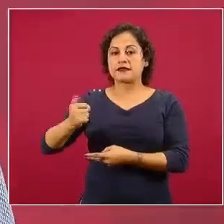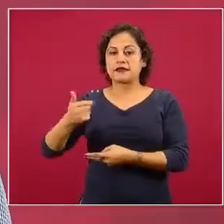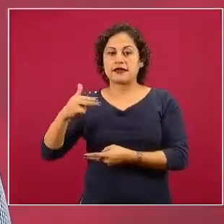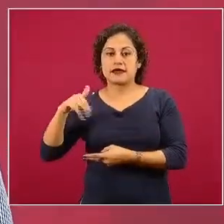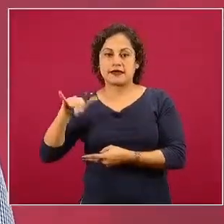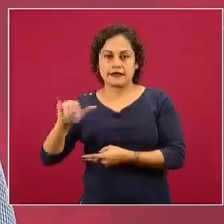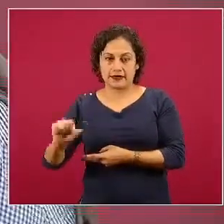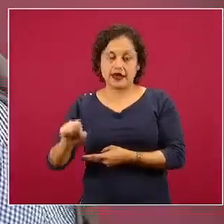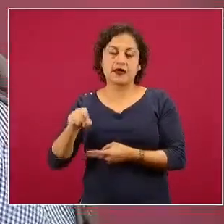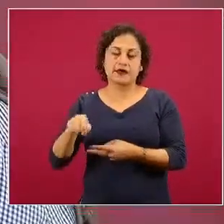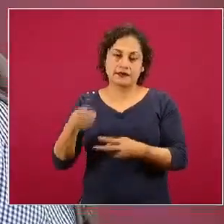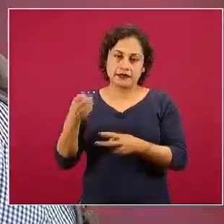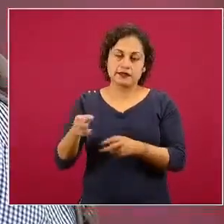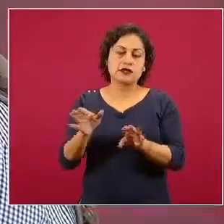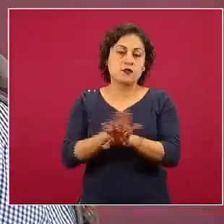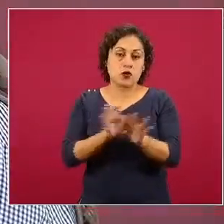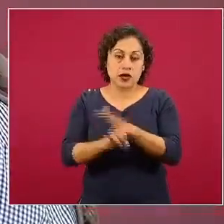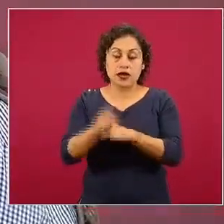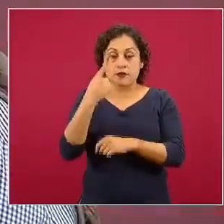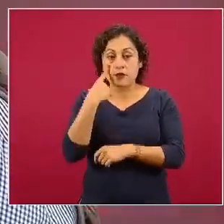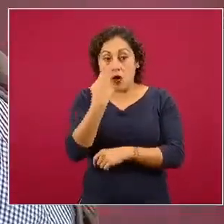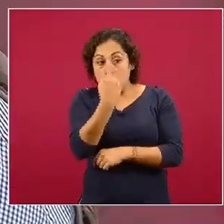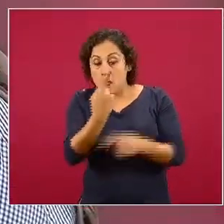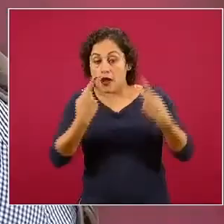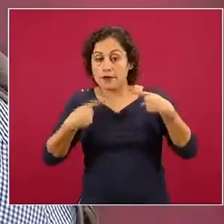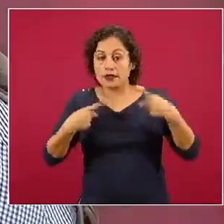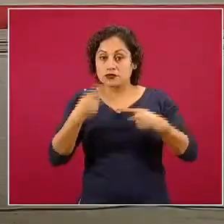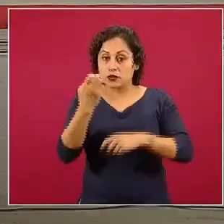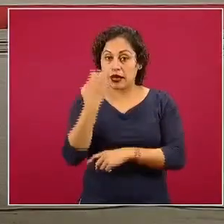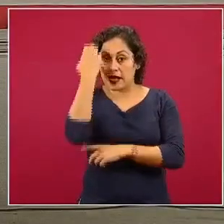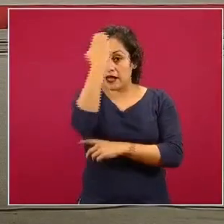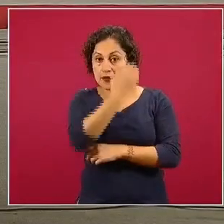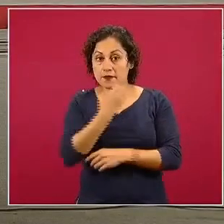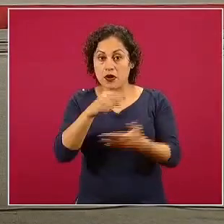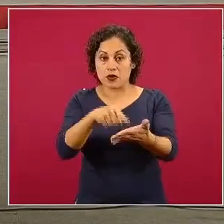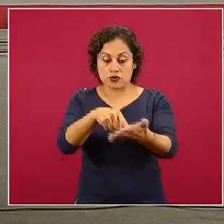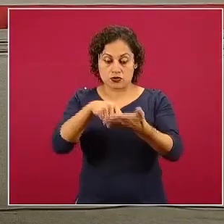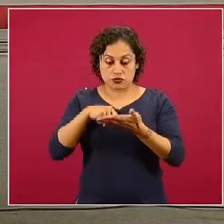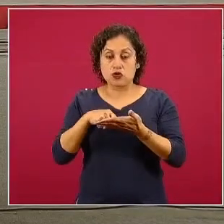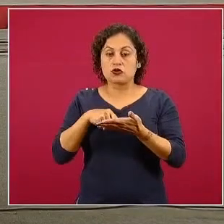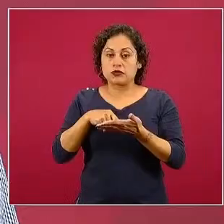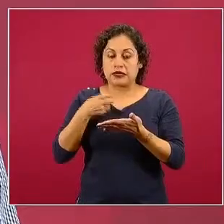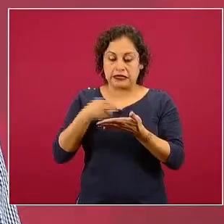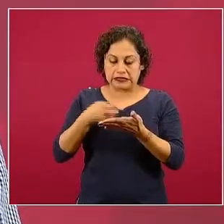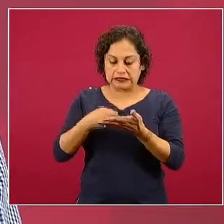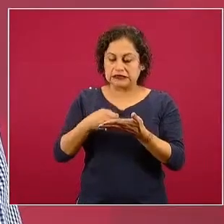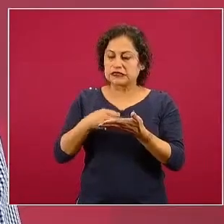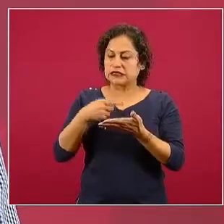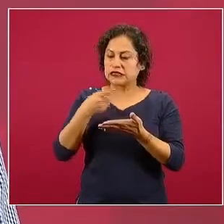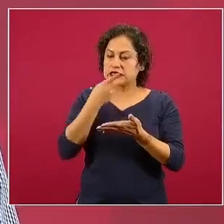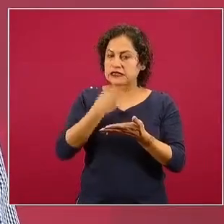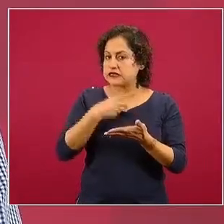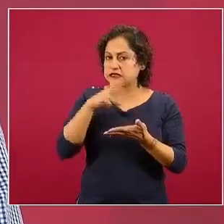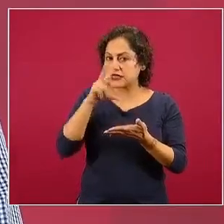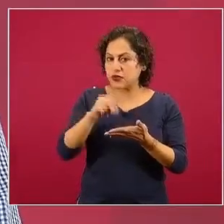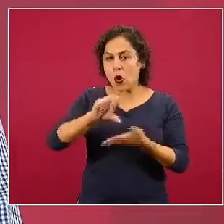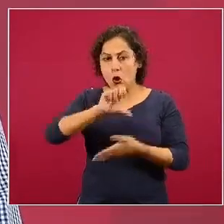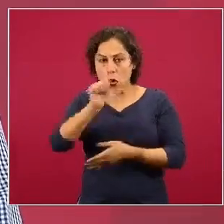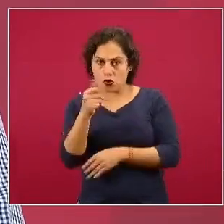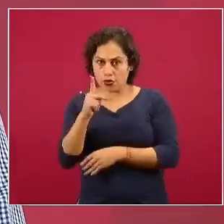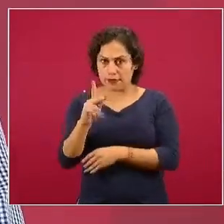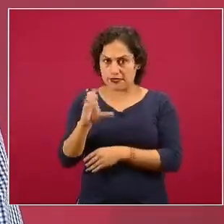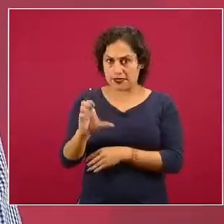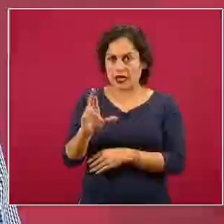diferentes. Es decir, si una persona se le toma una muestra antigénica, sale negativa y entonces se quiere hacer el proceso de PCR